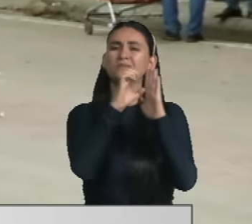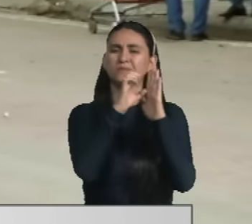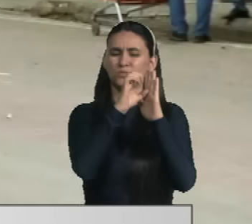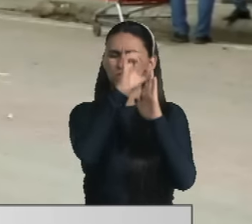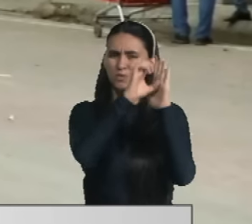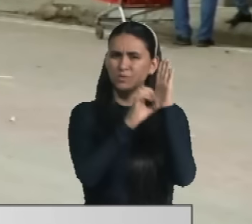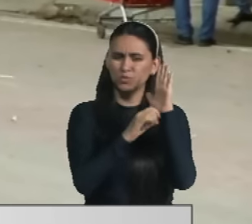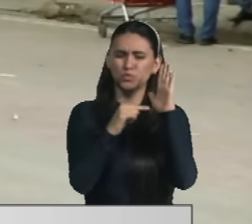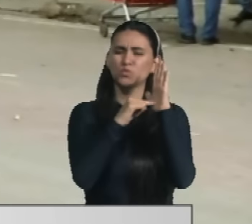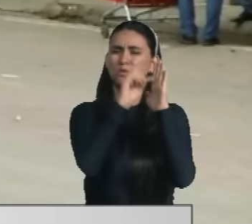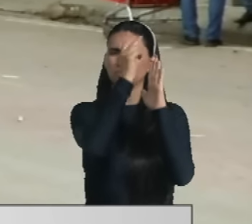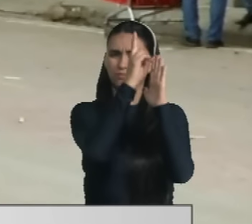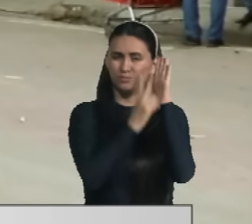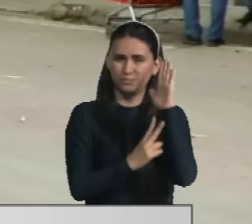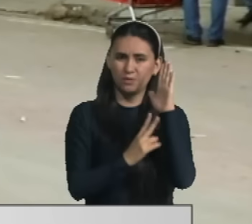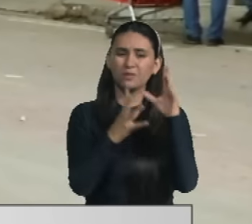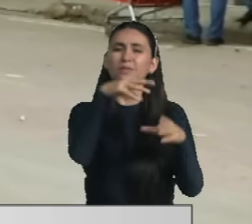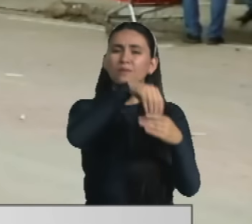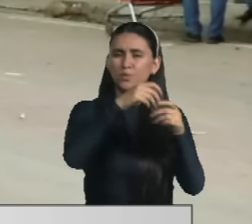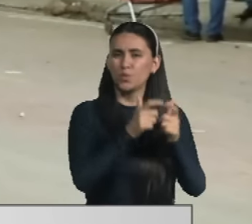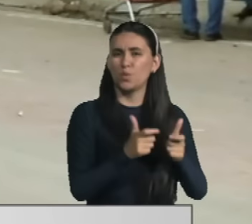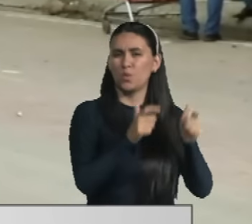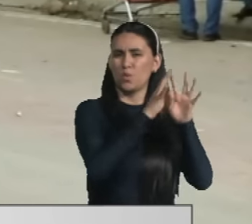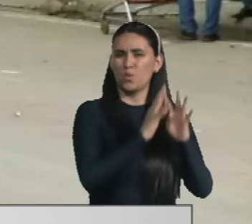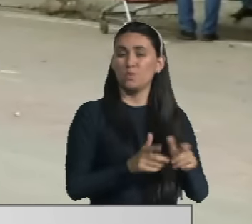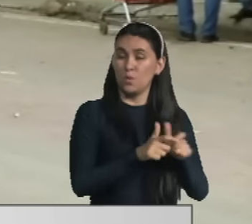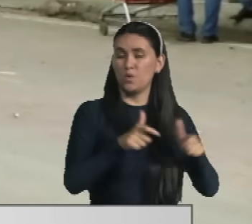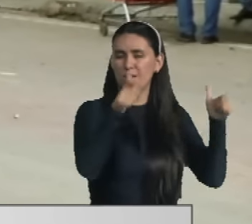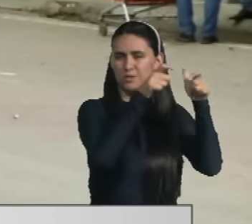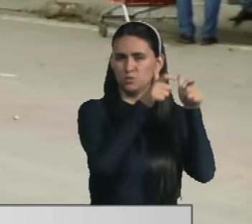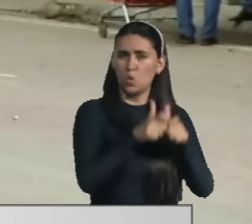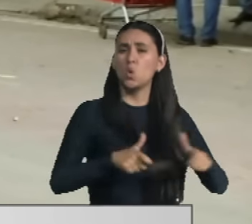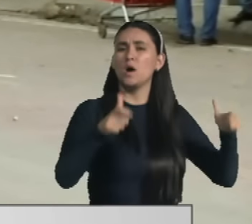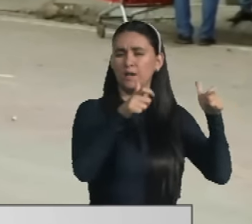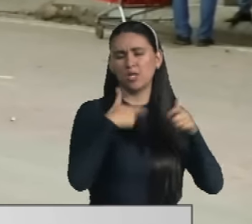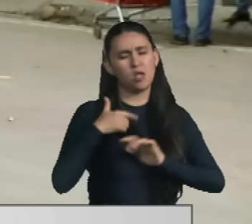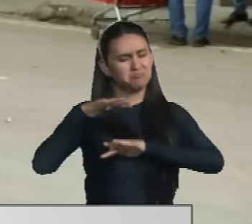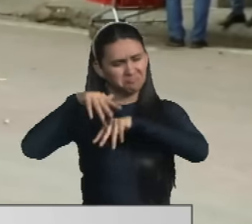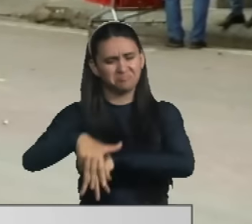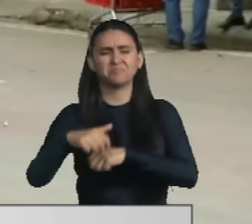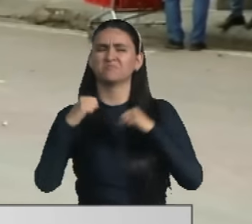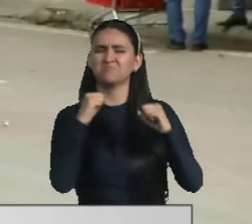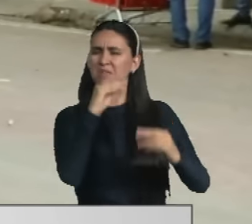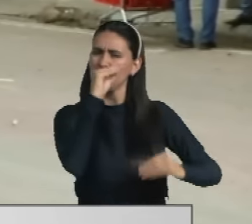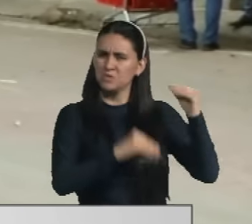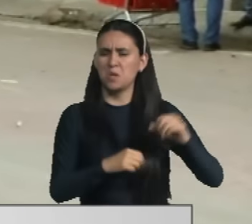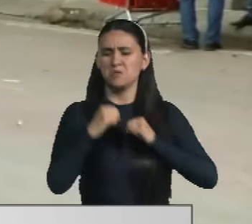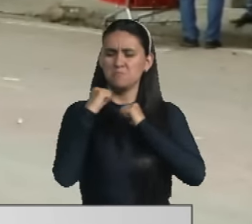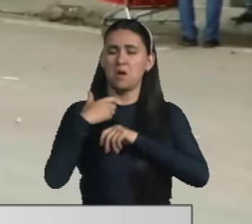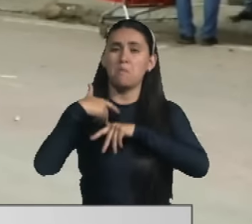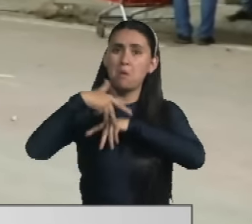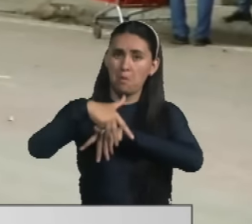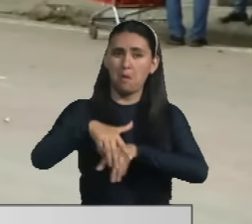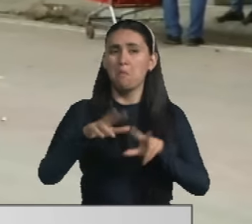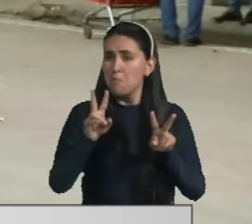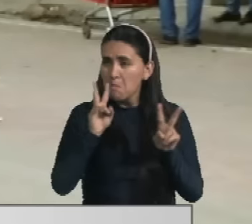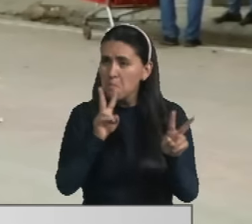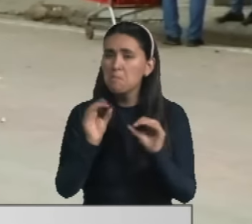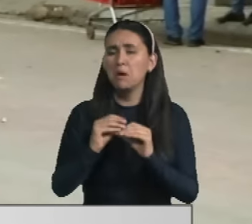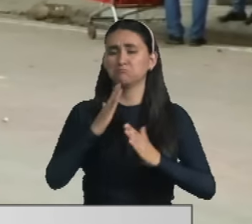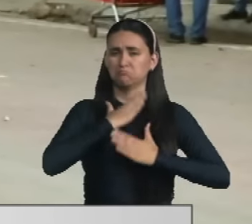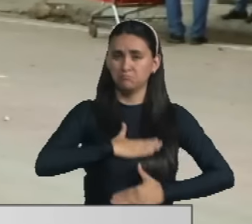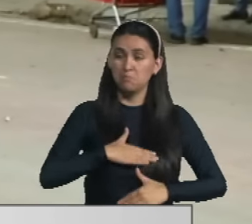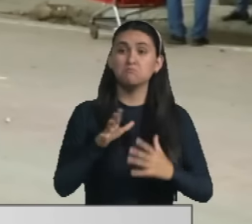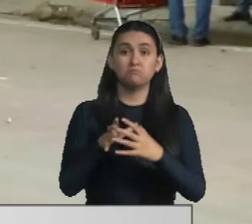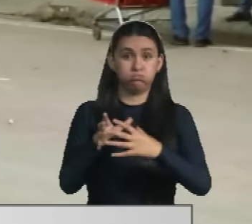docente en el Congreso de la República se cumplió sin contratiempos, de manera pacífica y con una nutrida participación